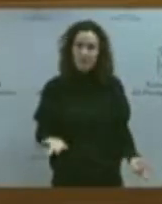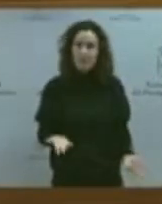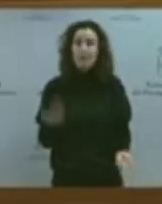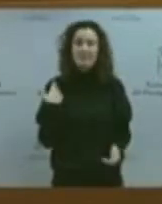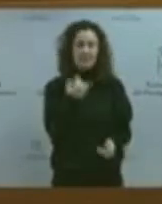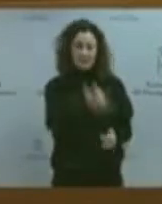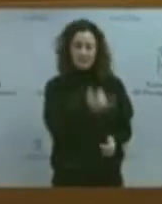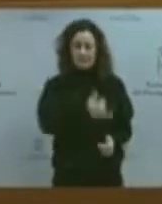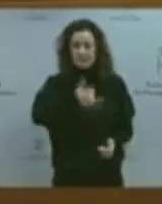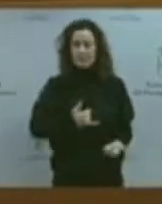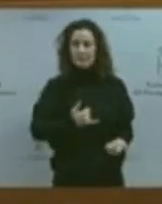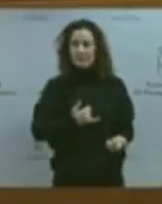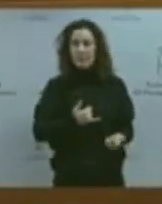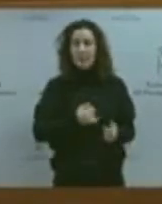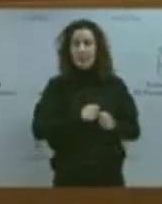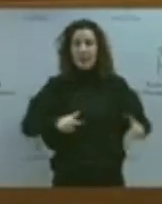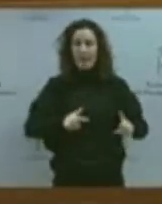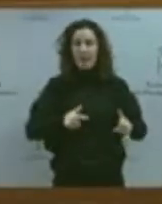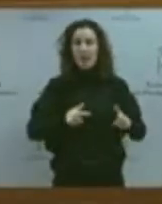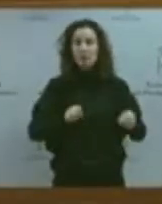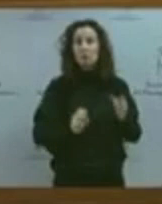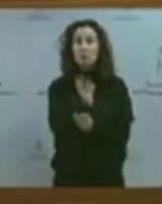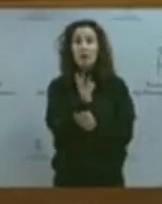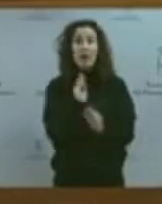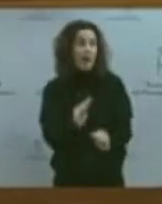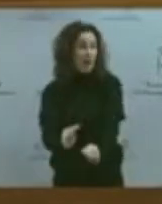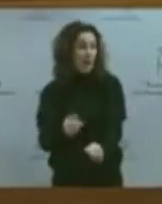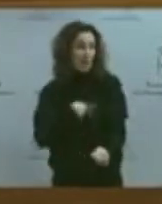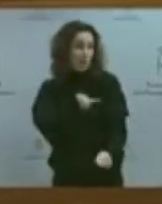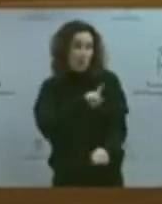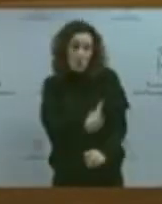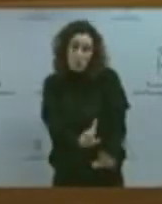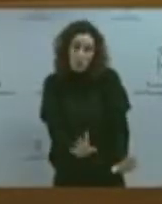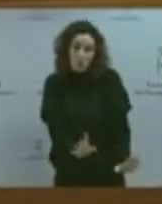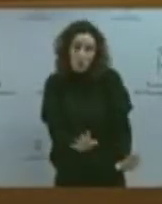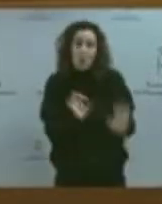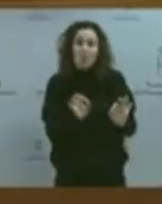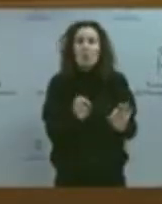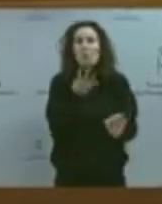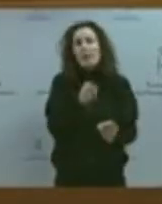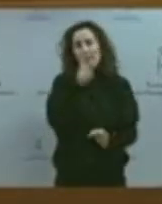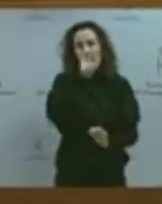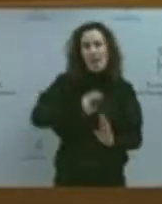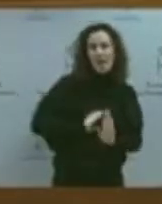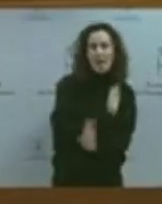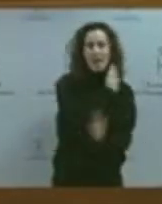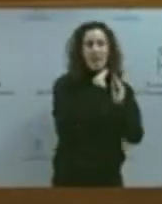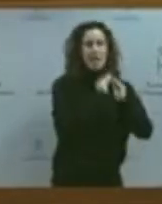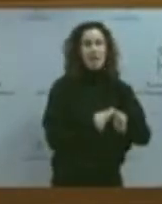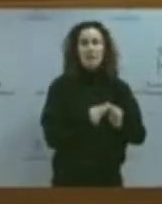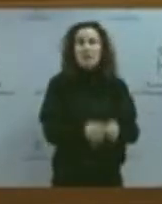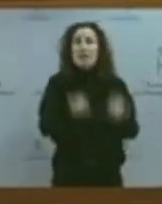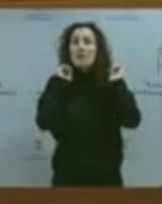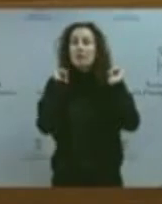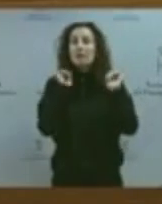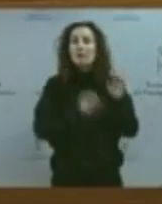no me llame alarmista, se lo digo porque es que esa instalación eléctrica tiene más de 40 años y no se han realizado ningún tipo de reparaciones. Eso sí, 4 años que lleva el